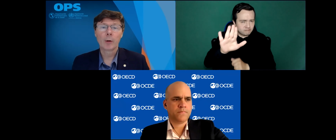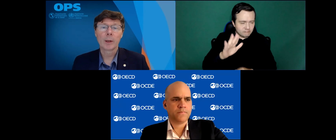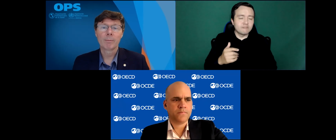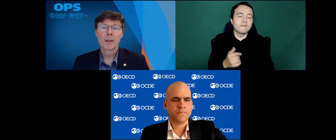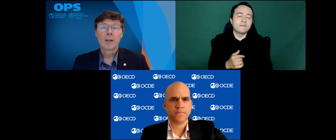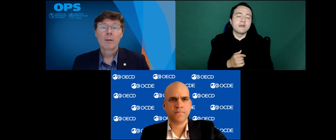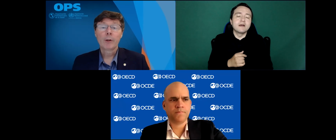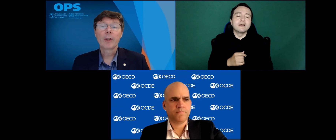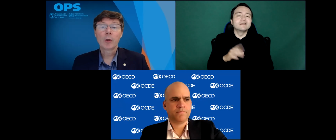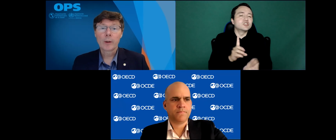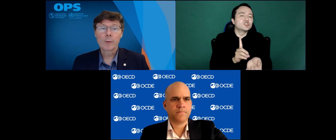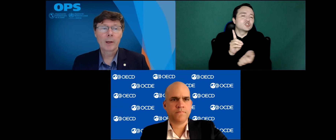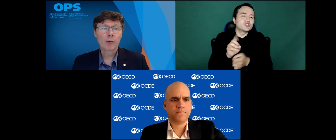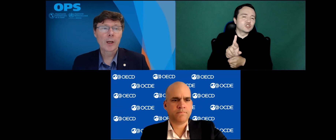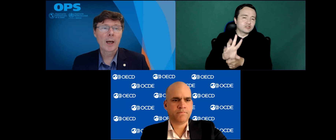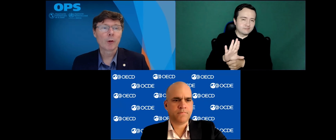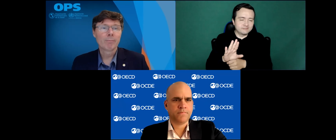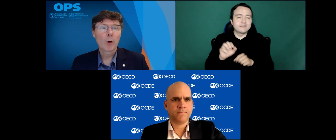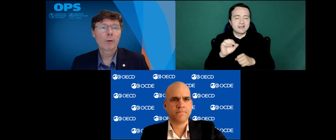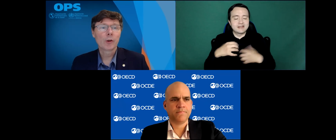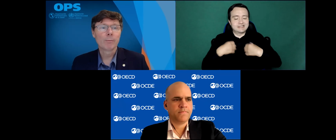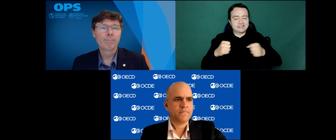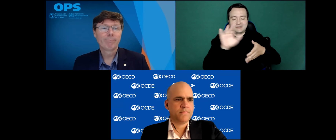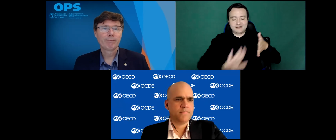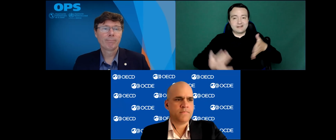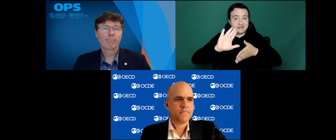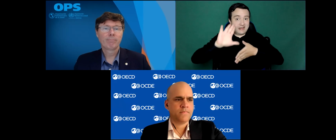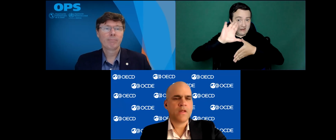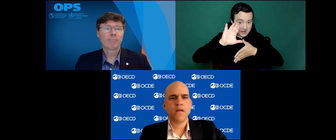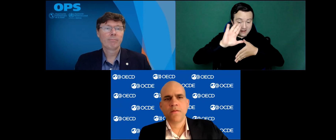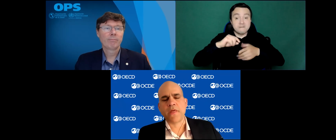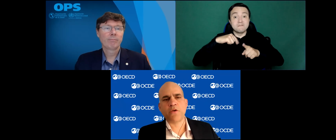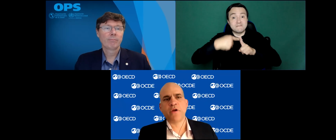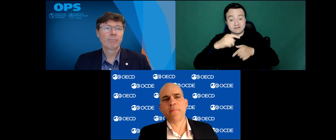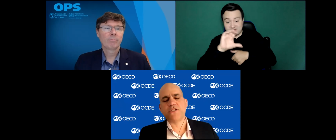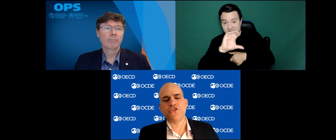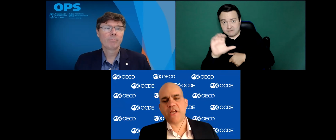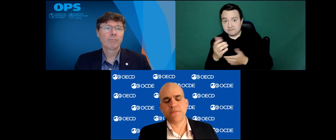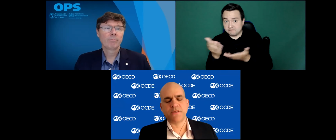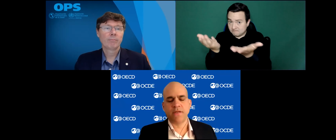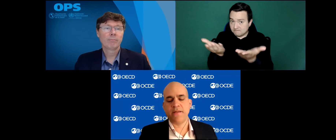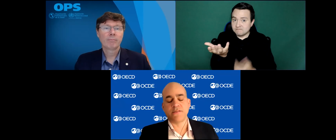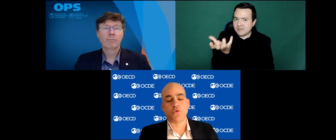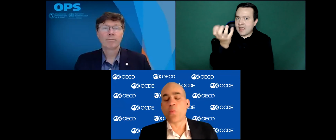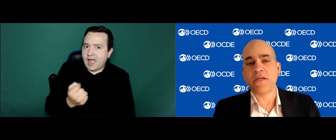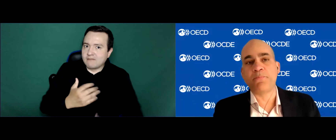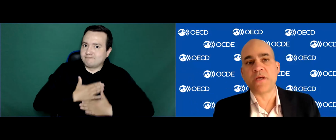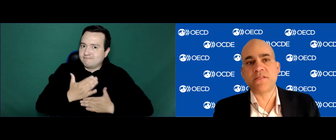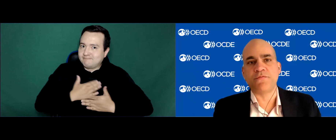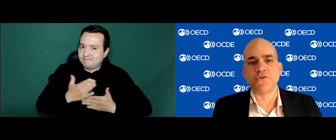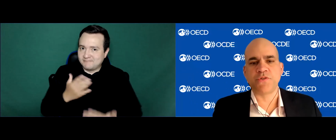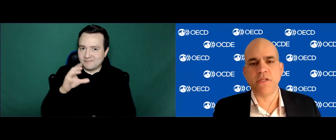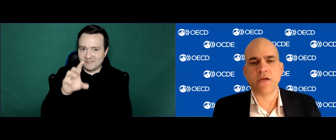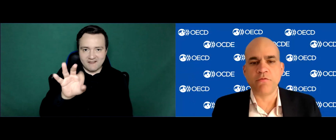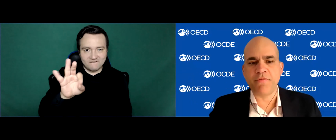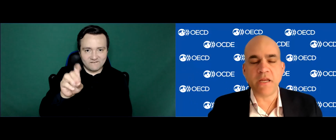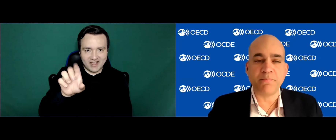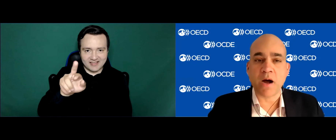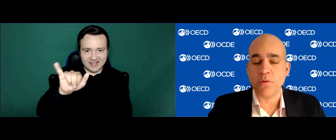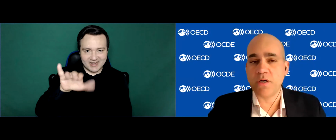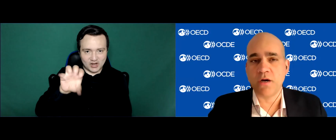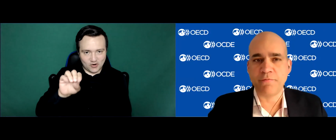de salud en la región de las Américas y del Caribe. Federico, es un placer contar con tu presencia.